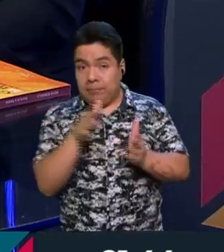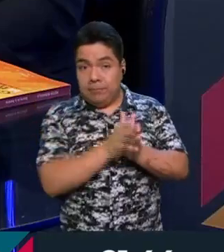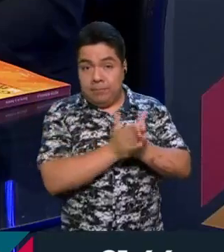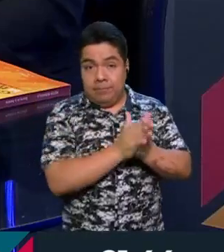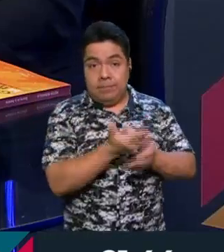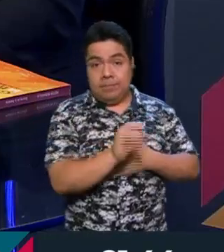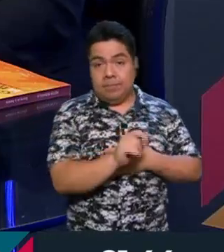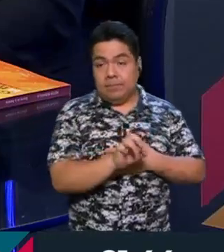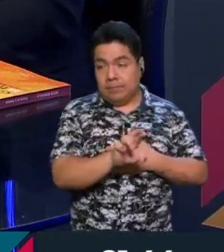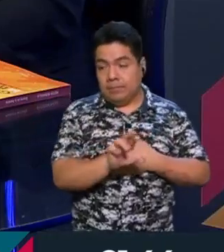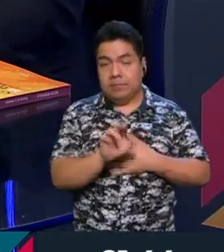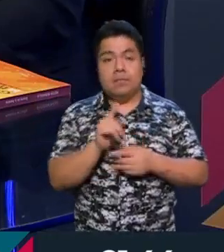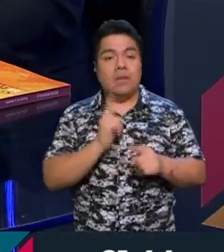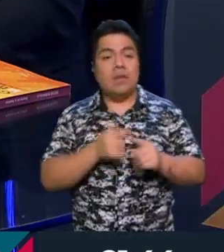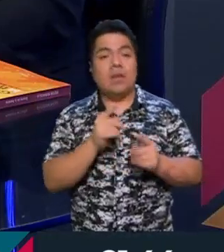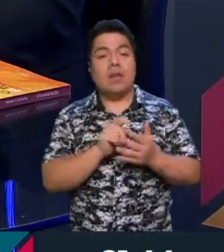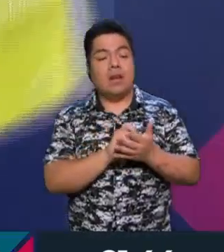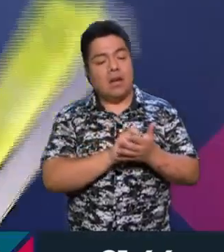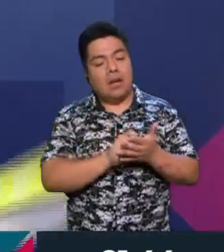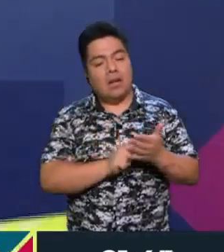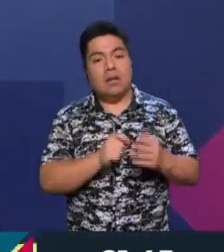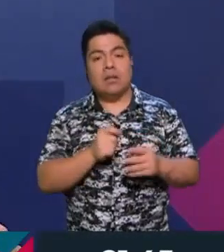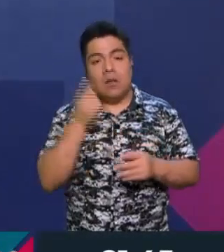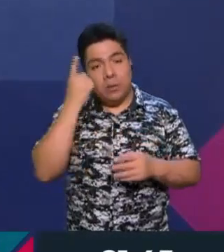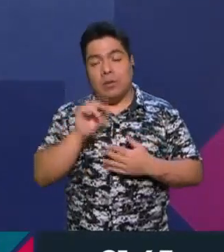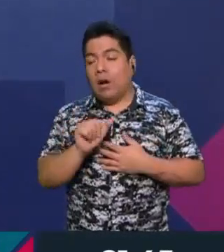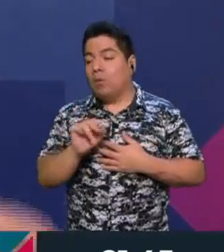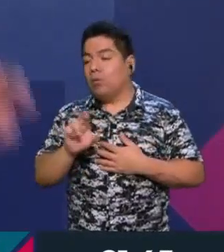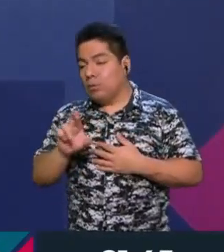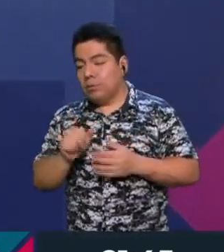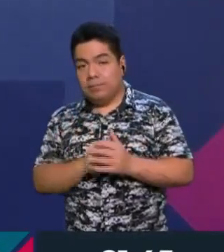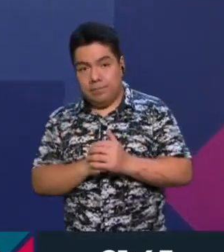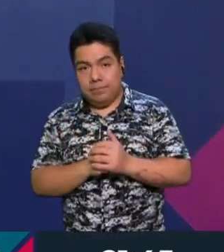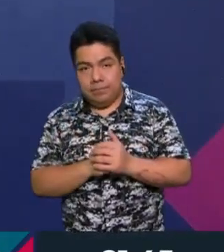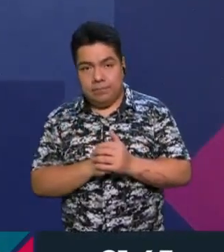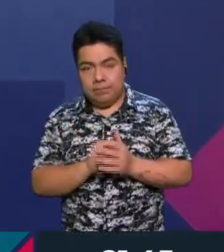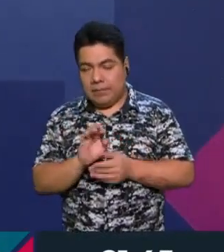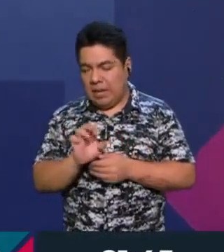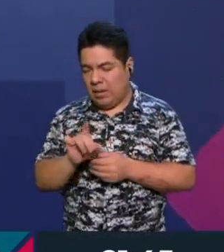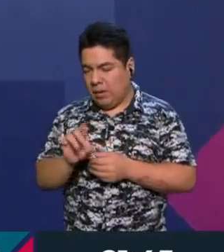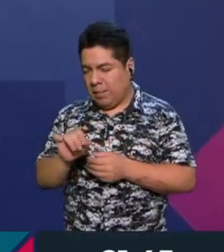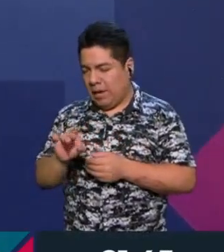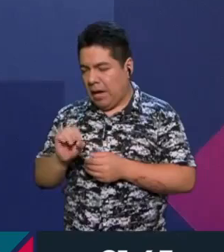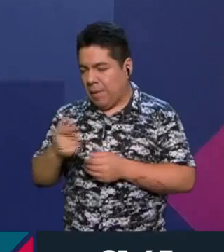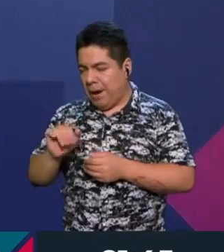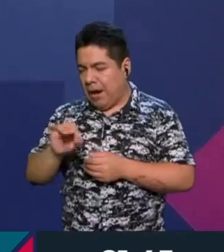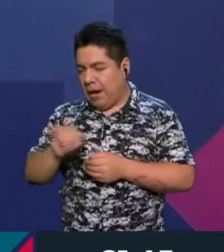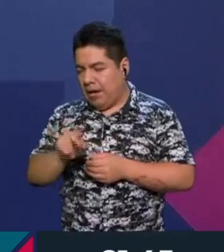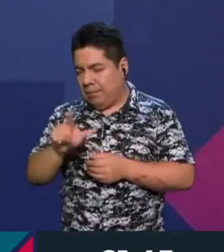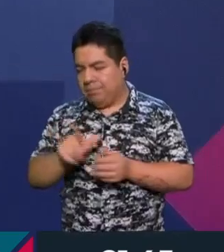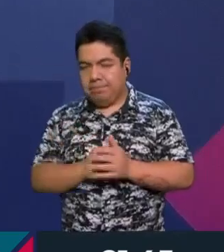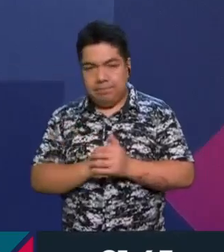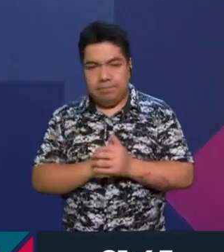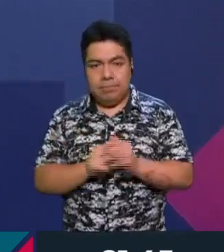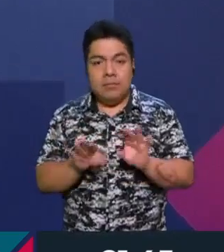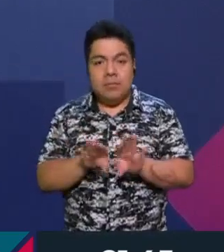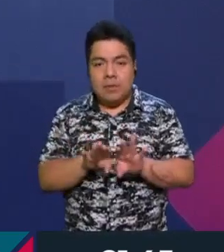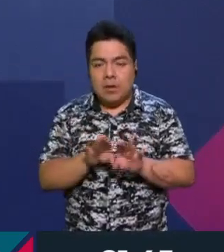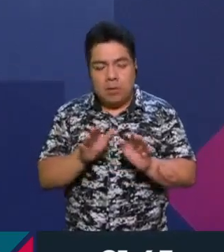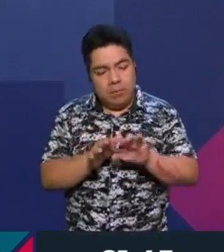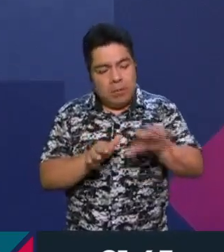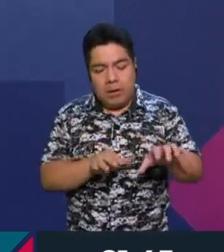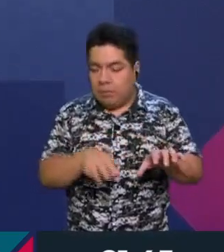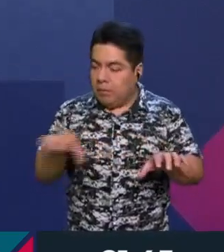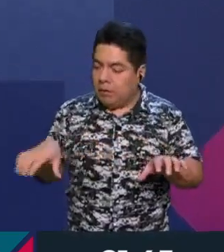de los excluidos, de Luis González Carvajal, reflexiona en torno a cómo se construye, por un lado,